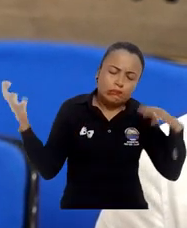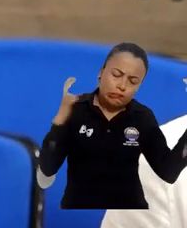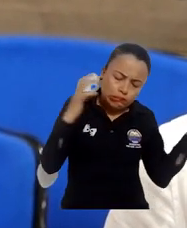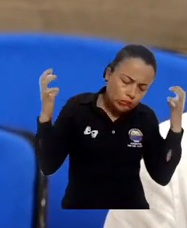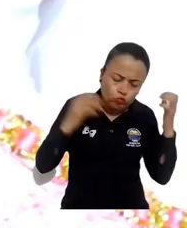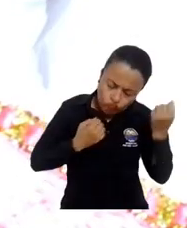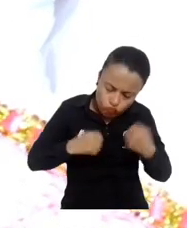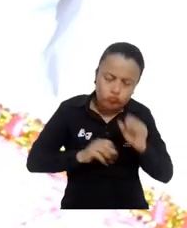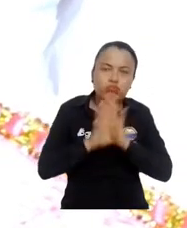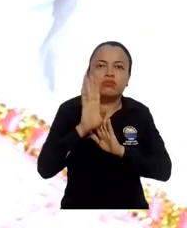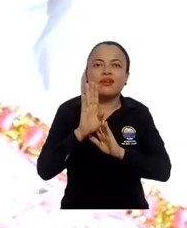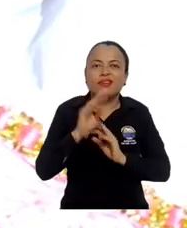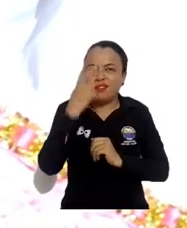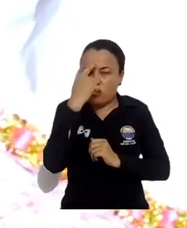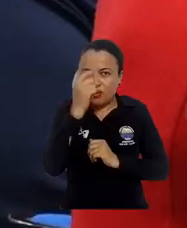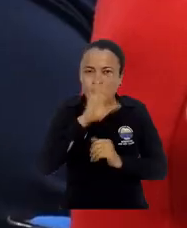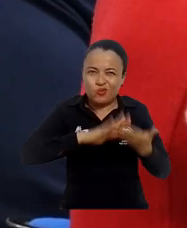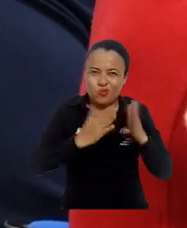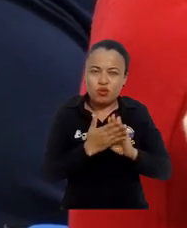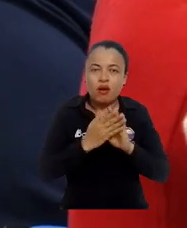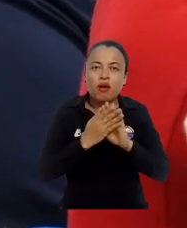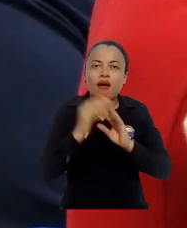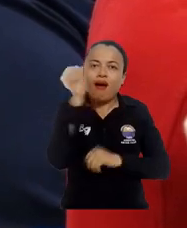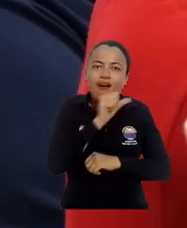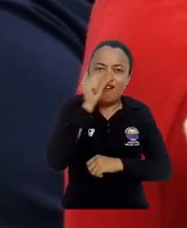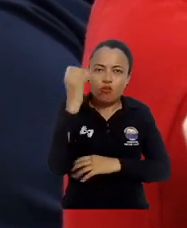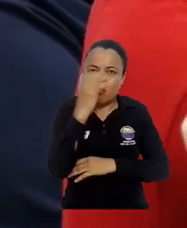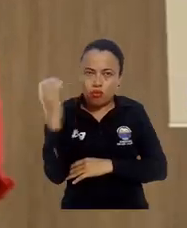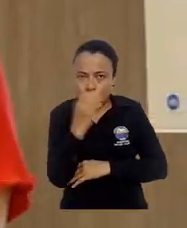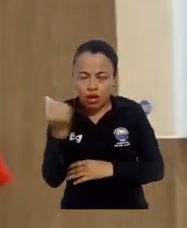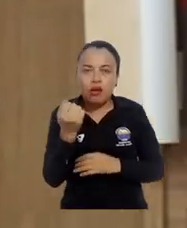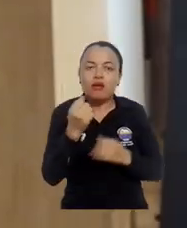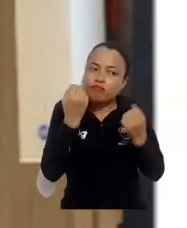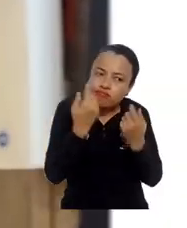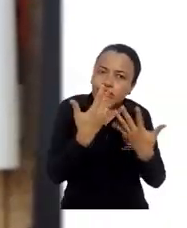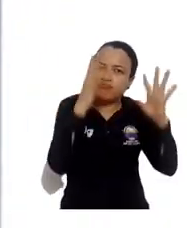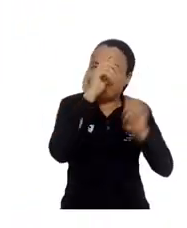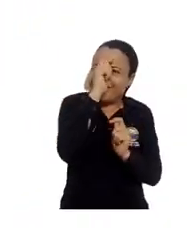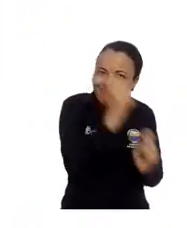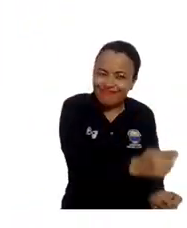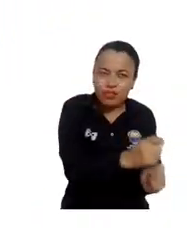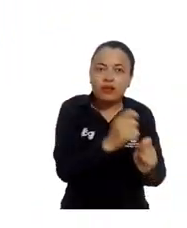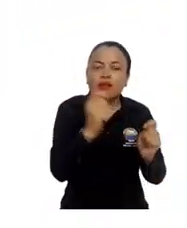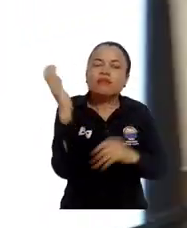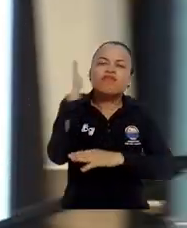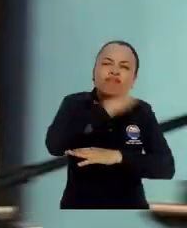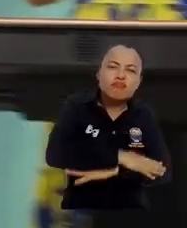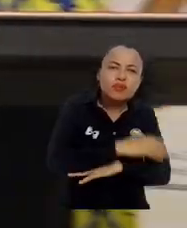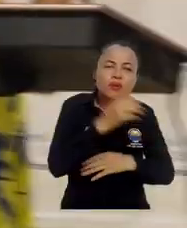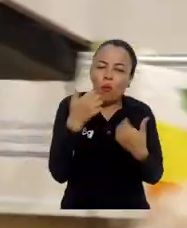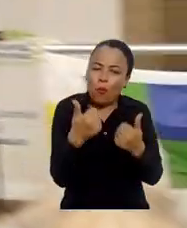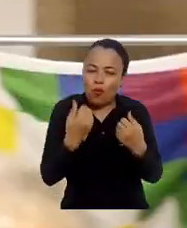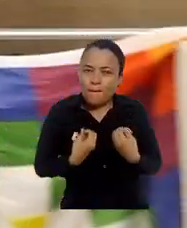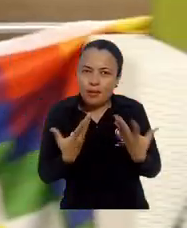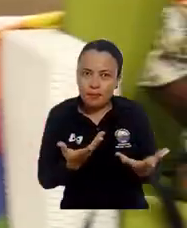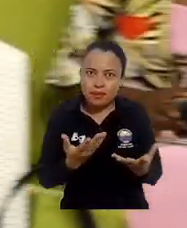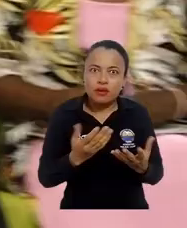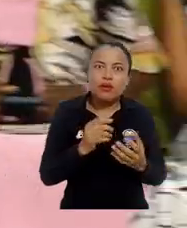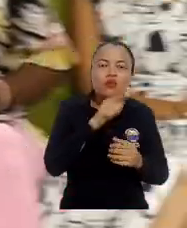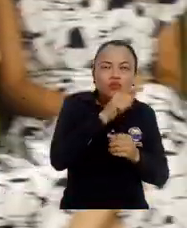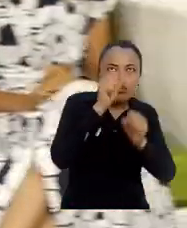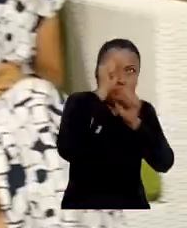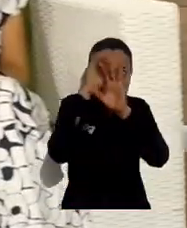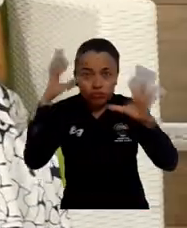Las luchas, resiliencia y sabiduría de la comunidad afrocolombiana fueron conmemoradas en la Universidad del Magdalena con la jornada